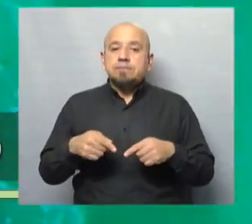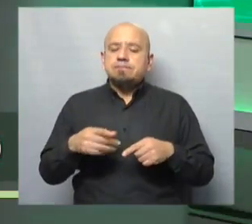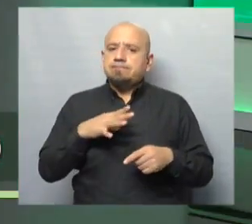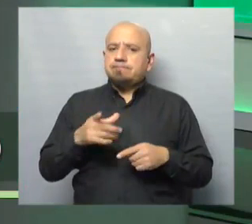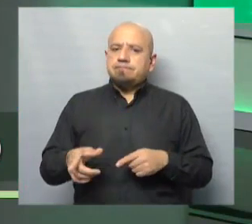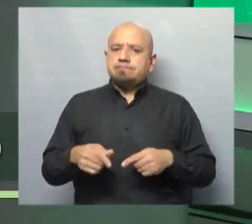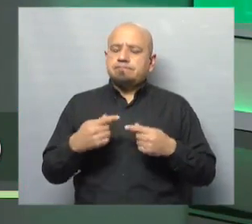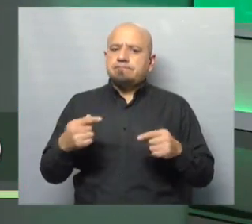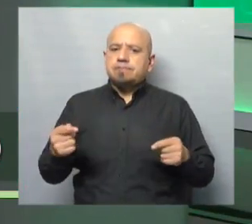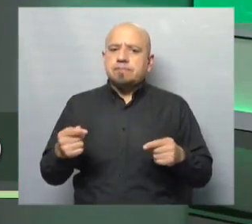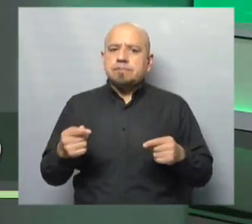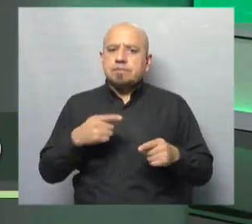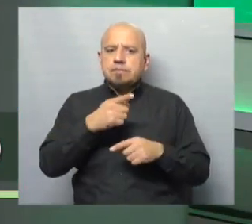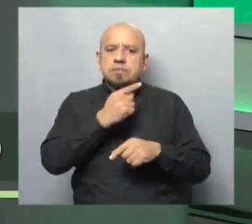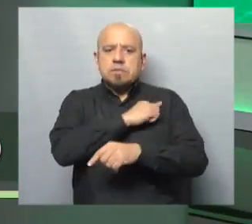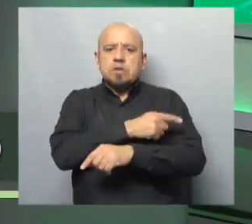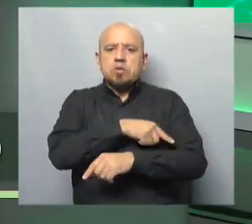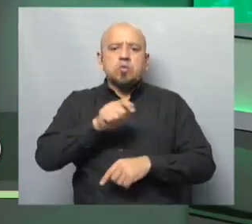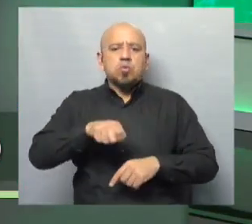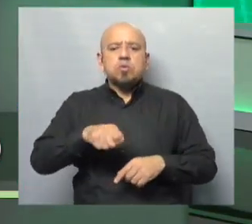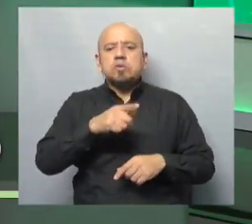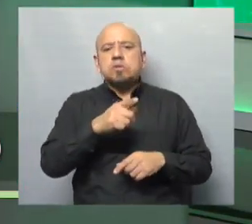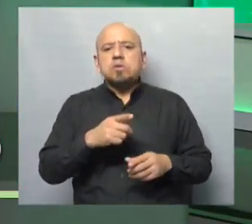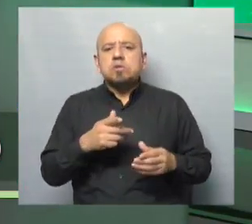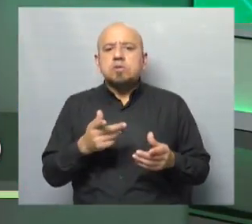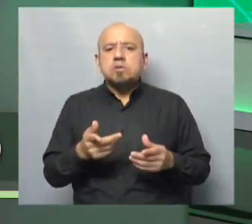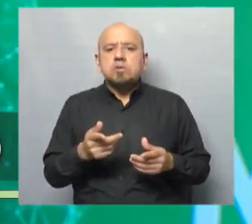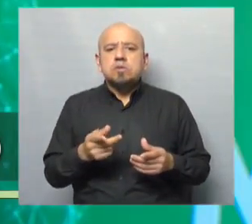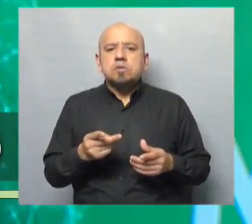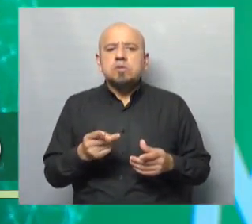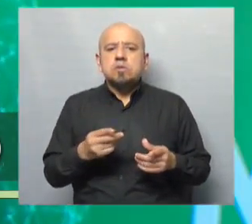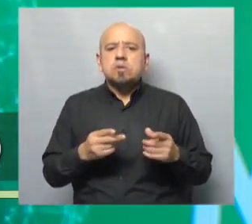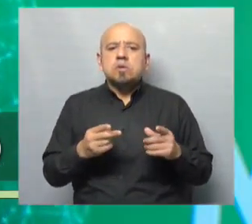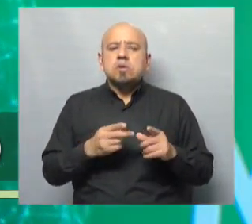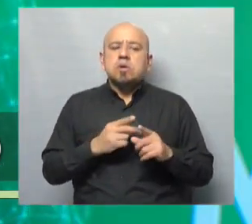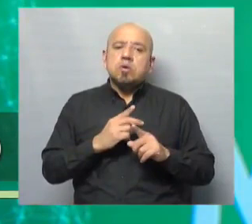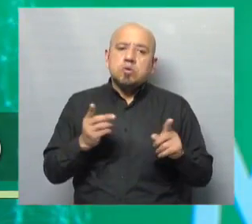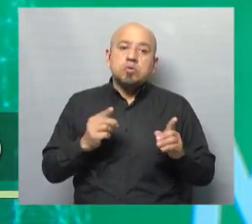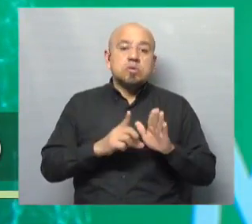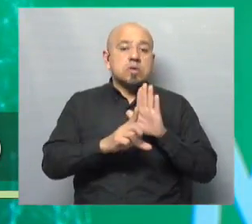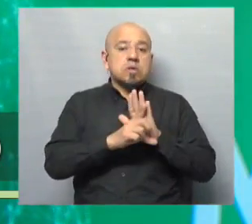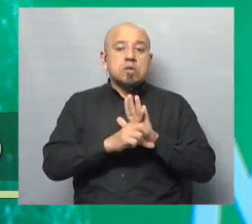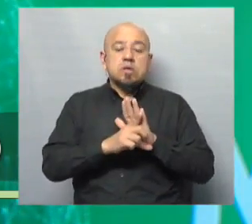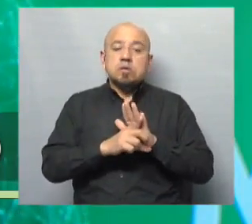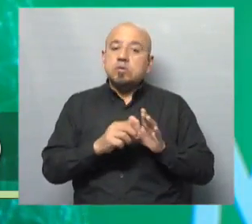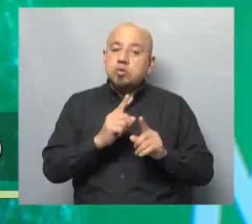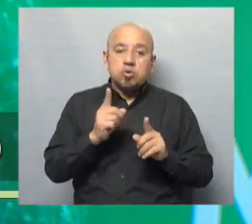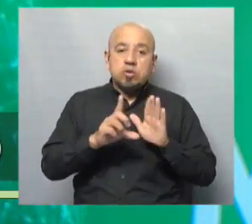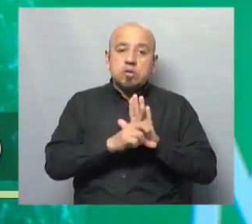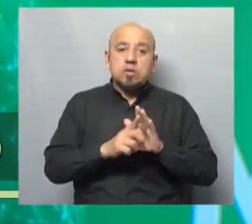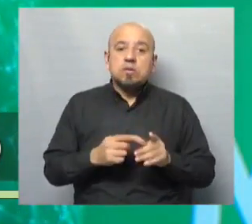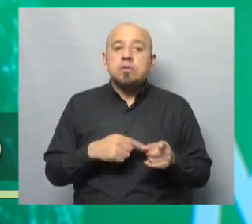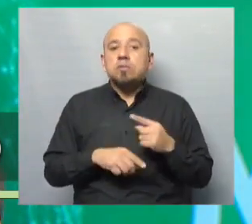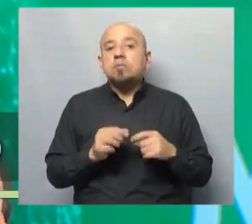algo que está siendo investigado por el poder judicial puede ser internet no sólo es ilegal aparentemente ilegal sino que además